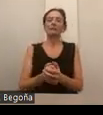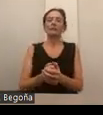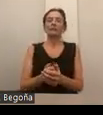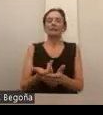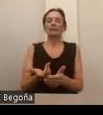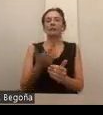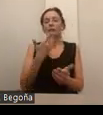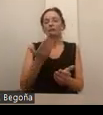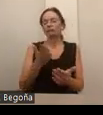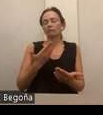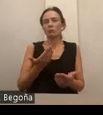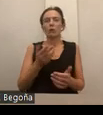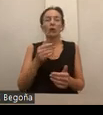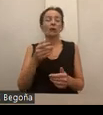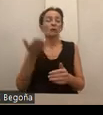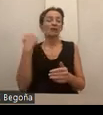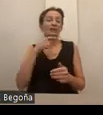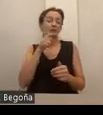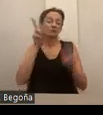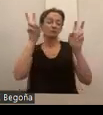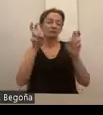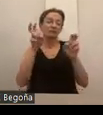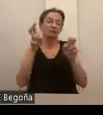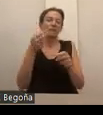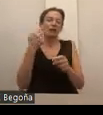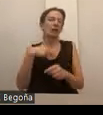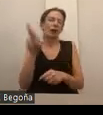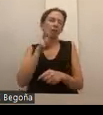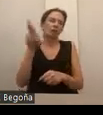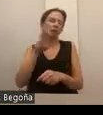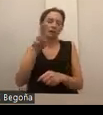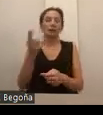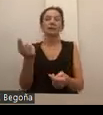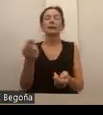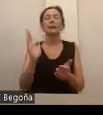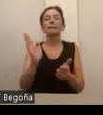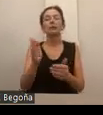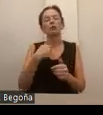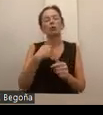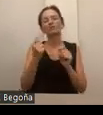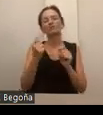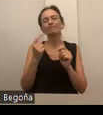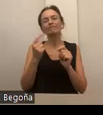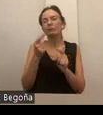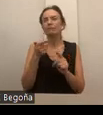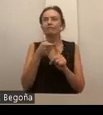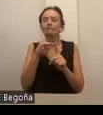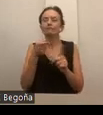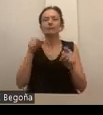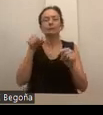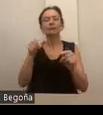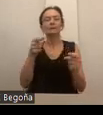Y bueno, en cualquier caso, aunque como os comentaba es un tema bastante trillado, he intentado en esta presentación